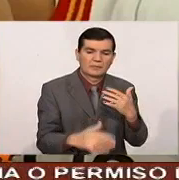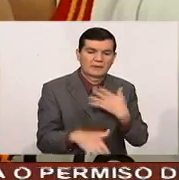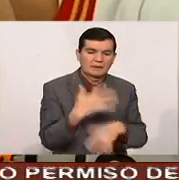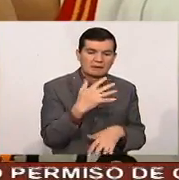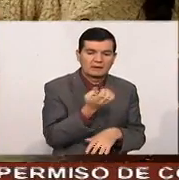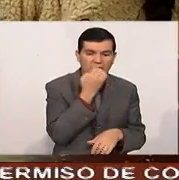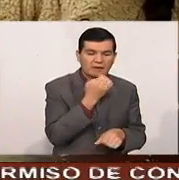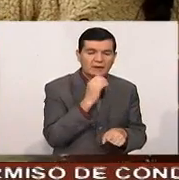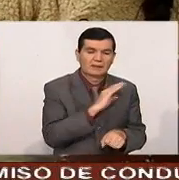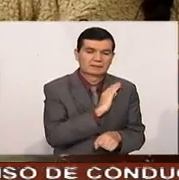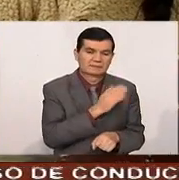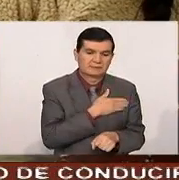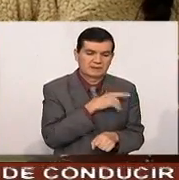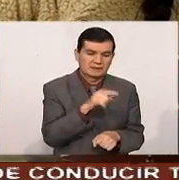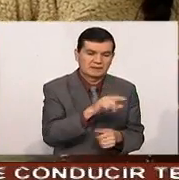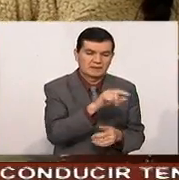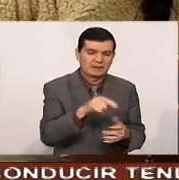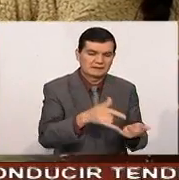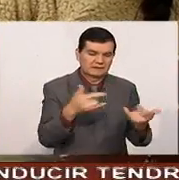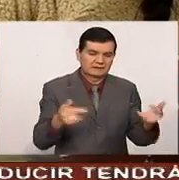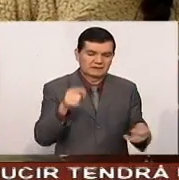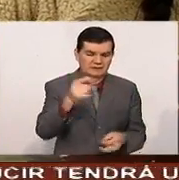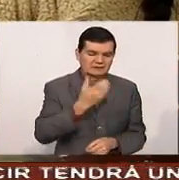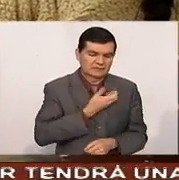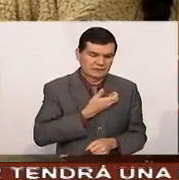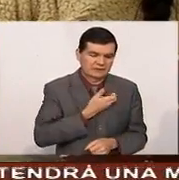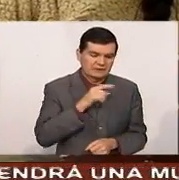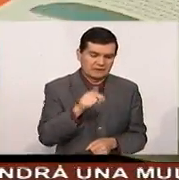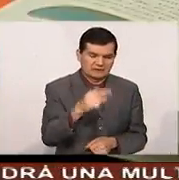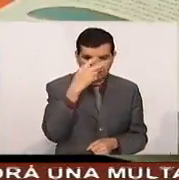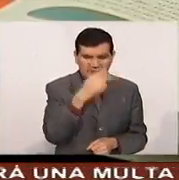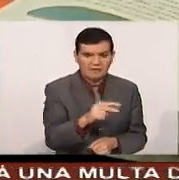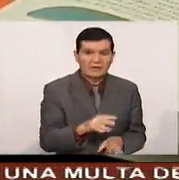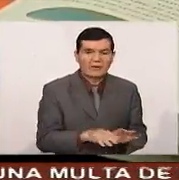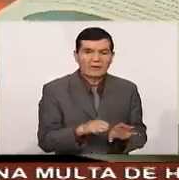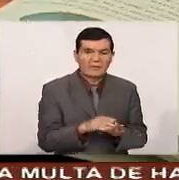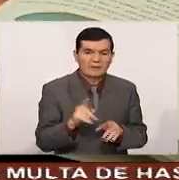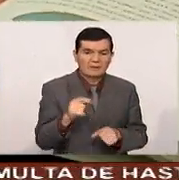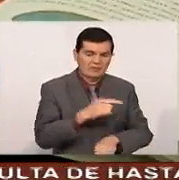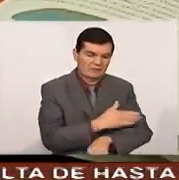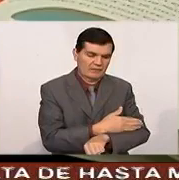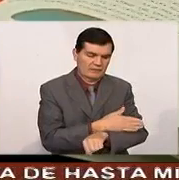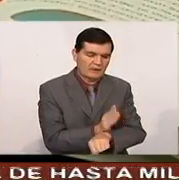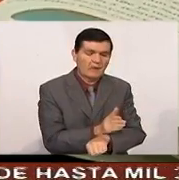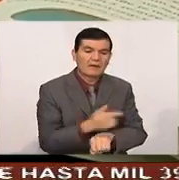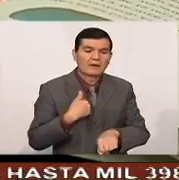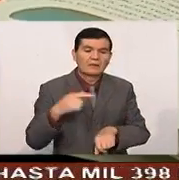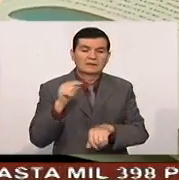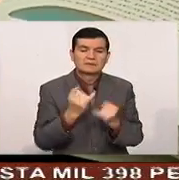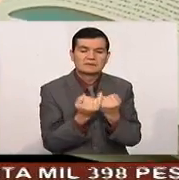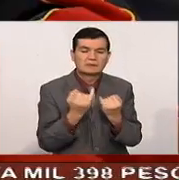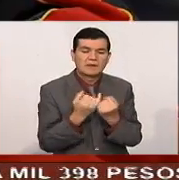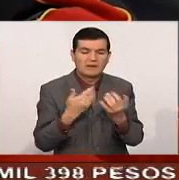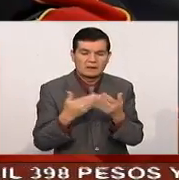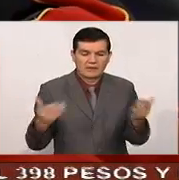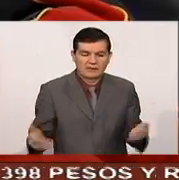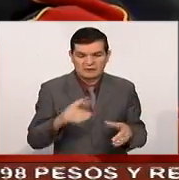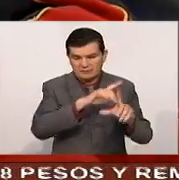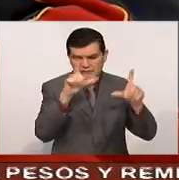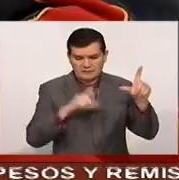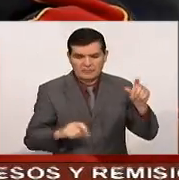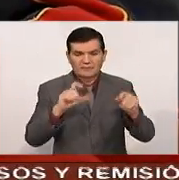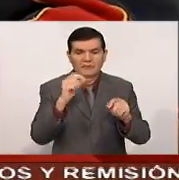Escuela Primaria España, en el Centro Histórico de la Ciudad de México, se convirtió en escuela de tiempo completo y en el país actualmente